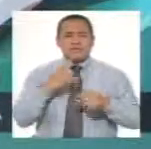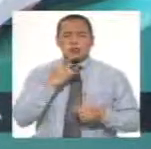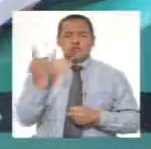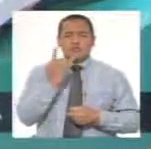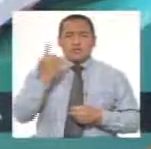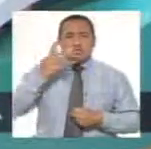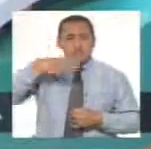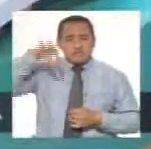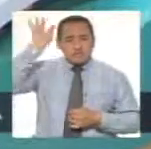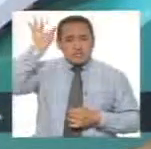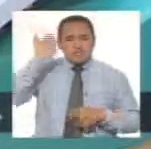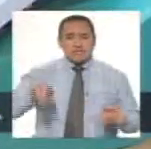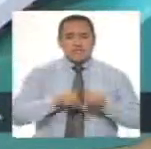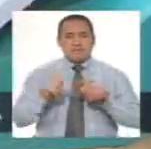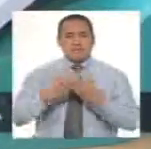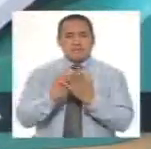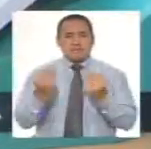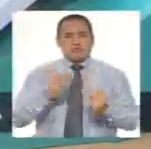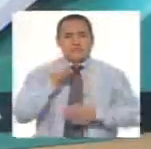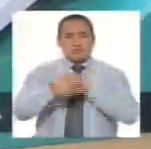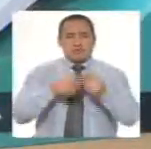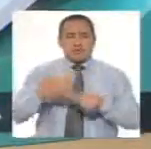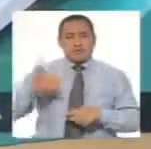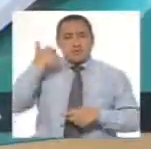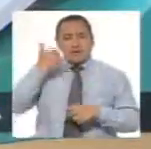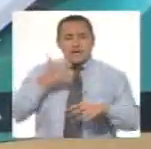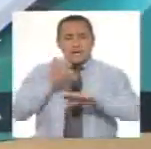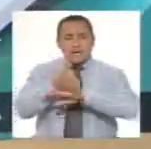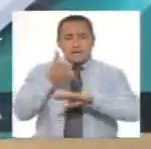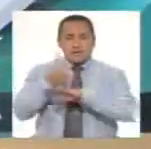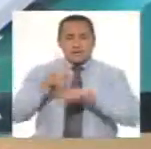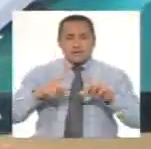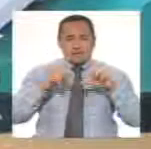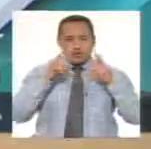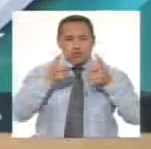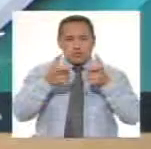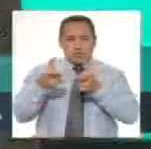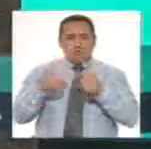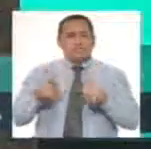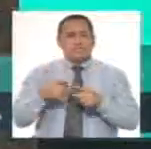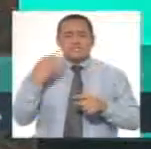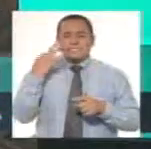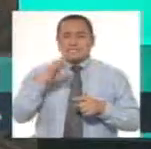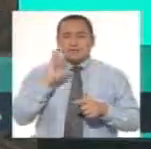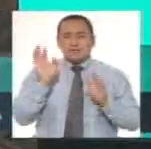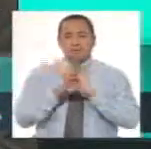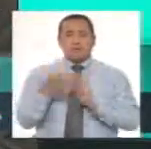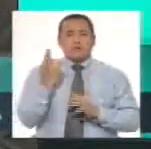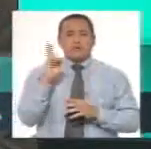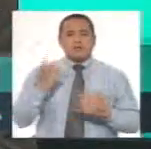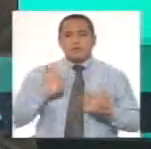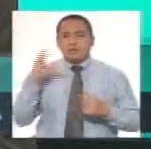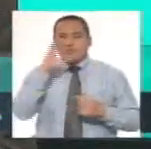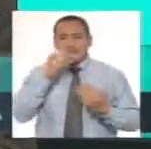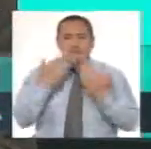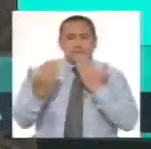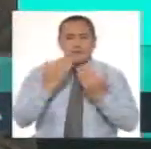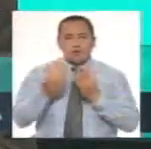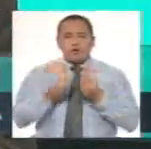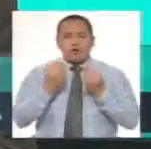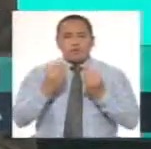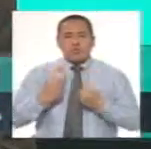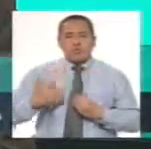Chile, donde hay miles de celulares también que penetran la seguridad. Siempre encuentran la forma los delincuentes de poder ingresar este tipo